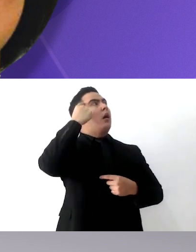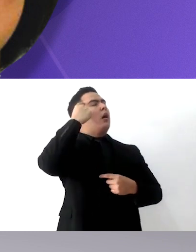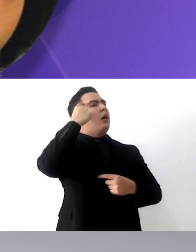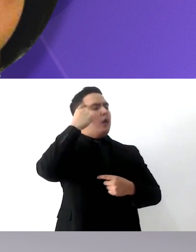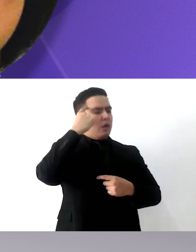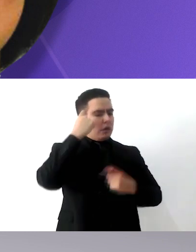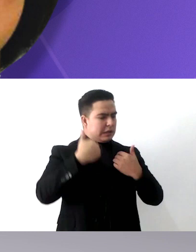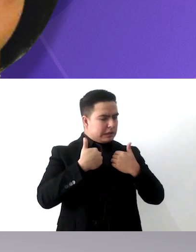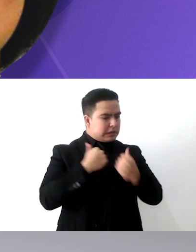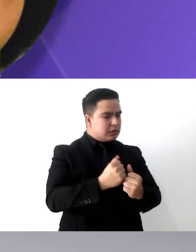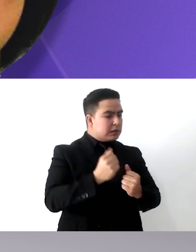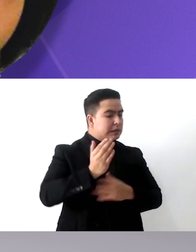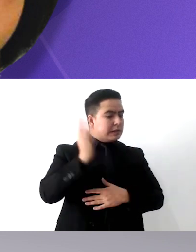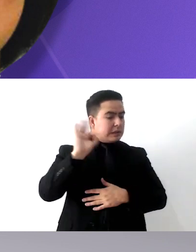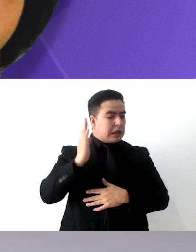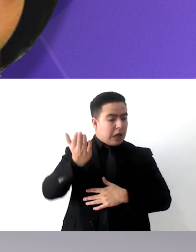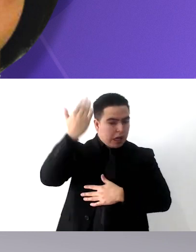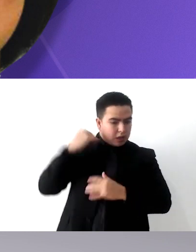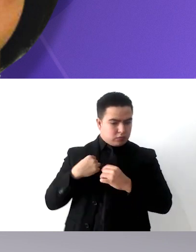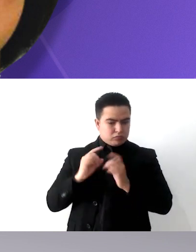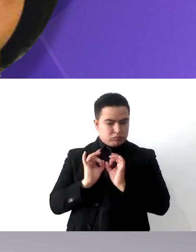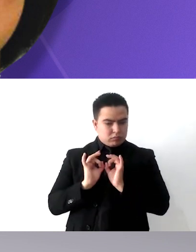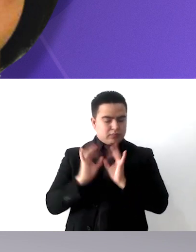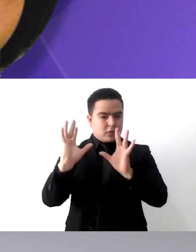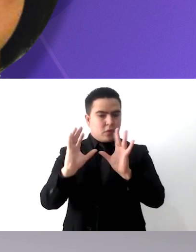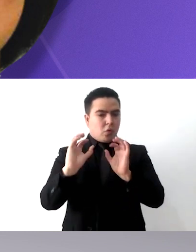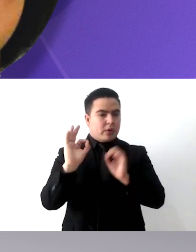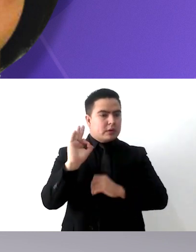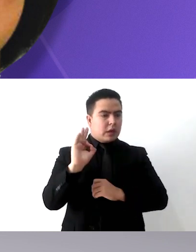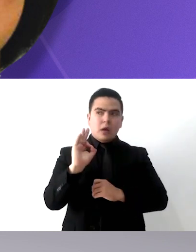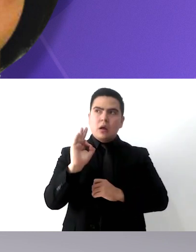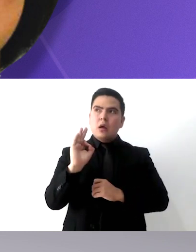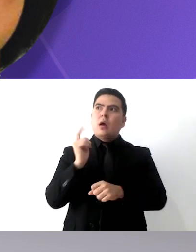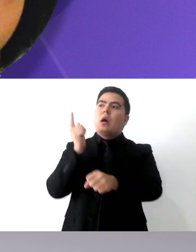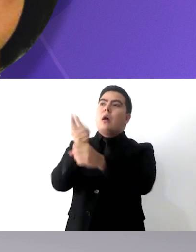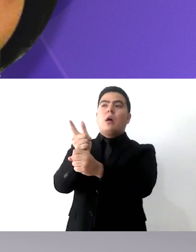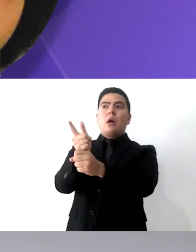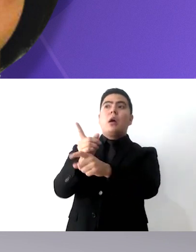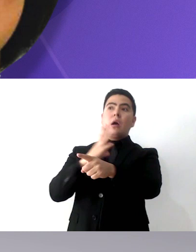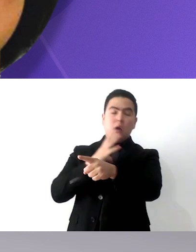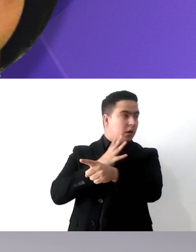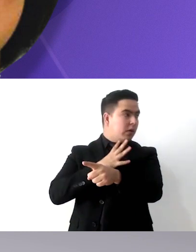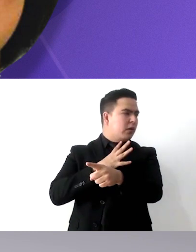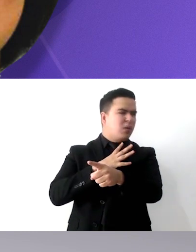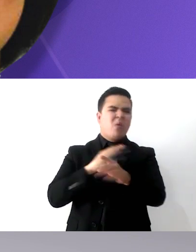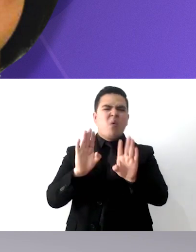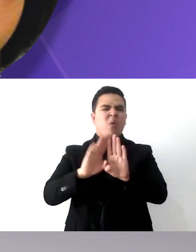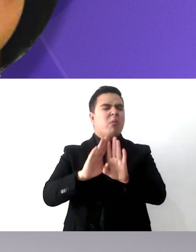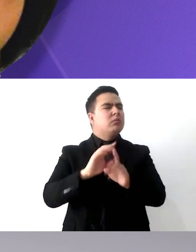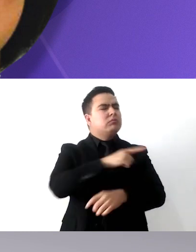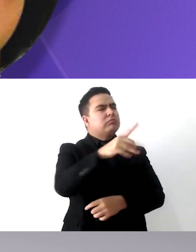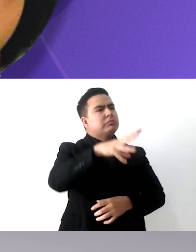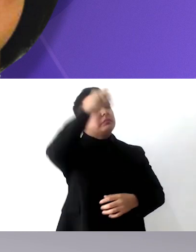mujeres regidoras que están actualmente ejerciendo los cargos puedan identificar que son víctimas o